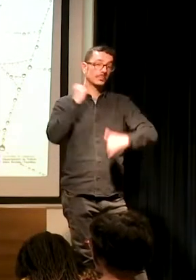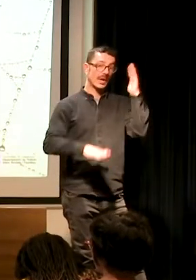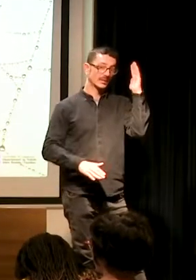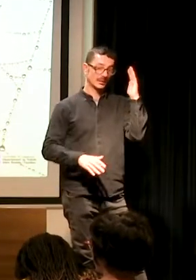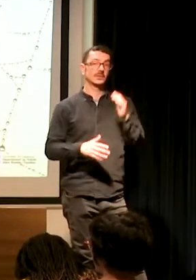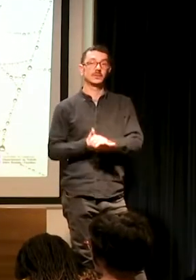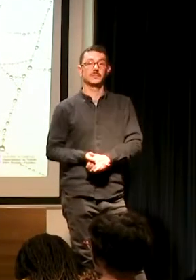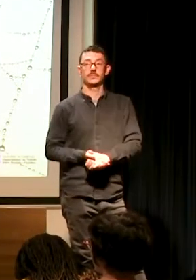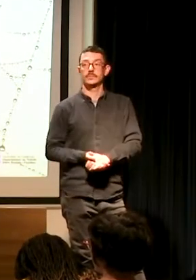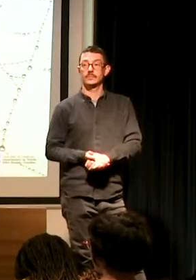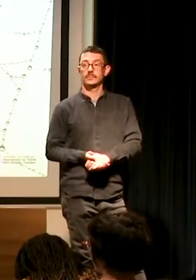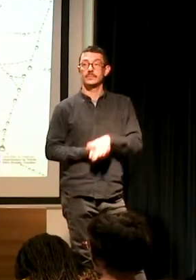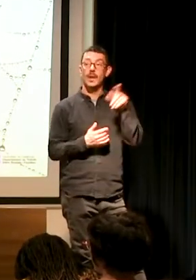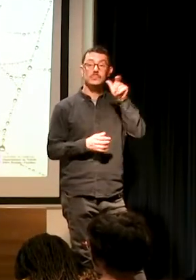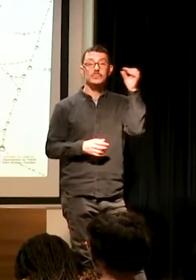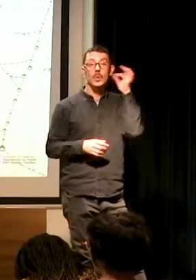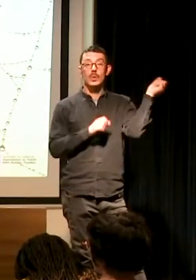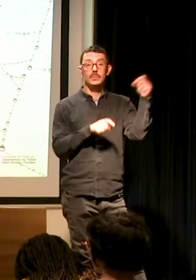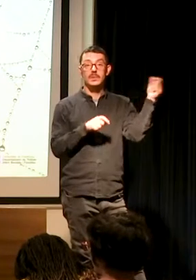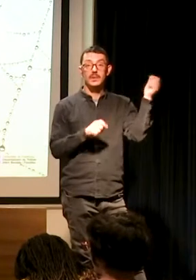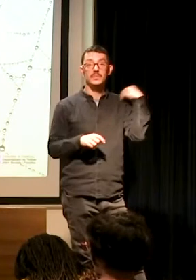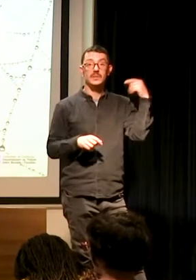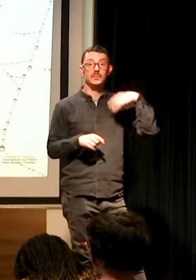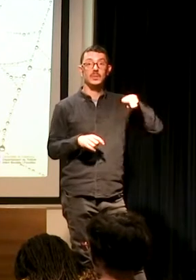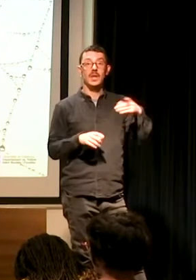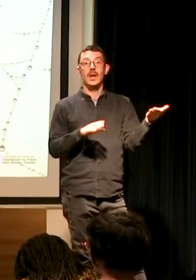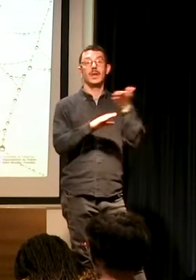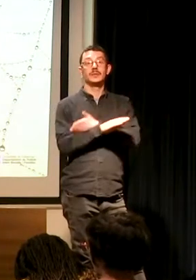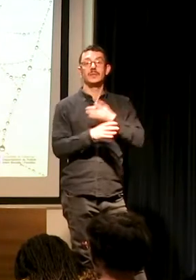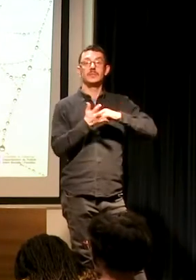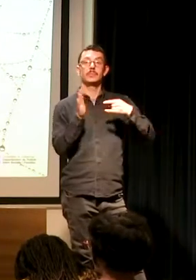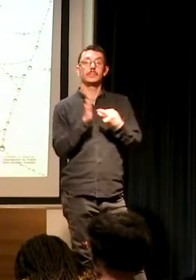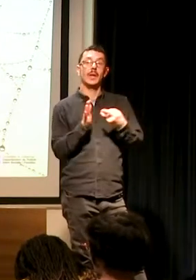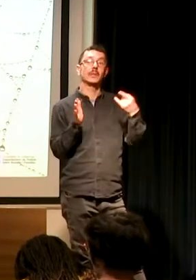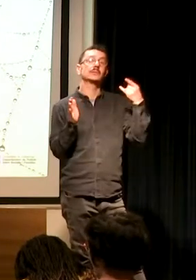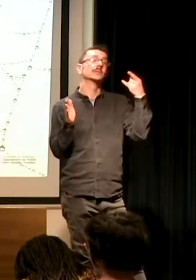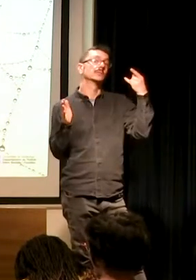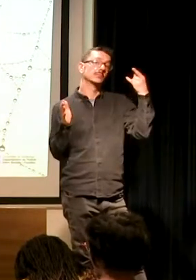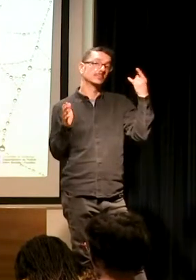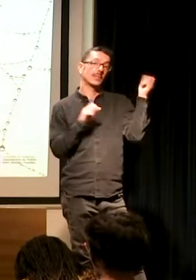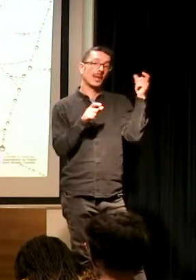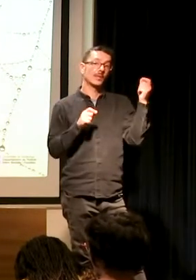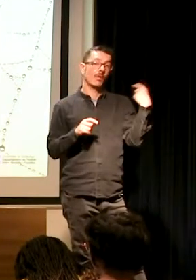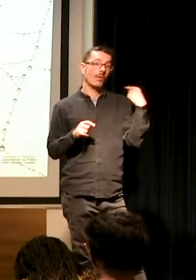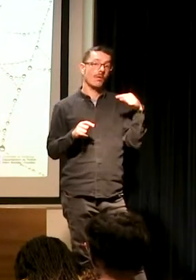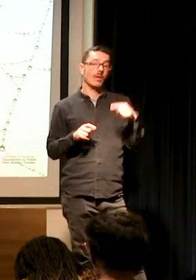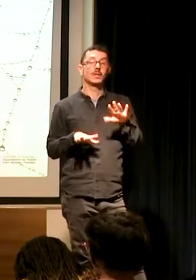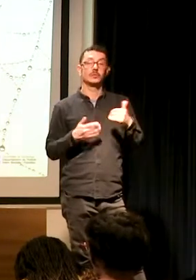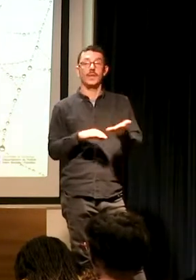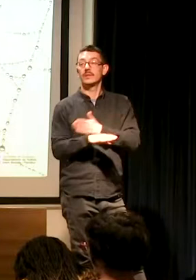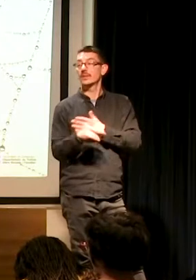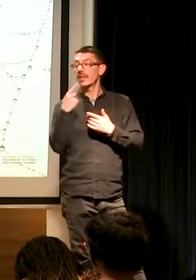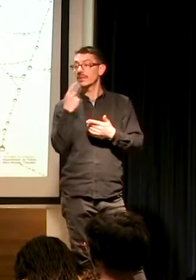exactamente, más del 52%, y que son mujeres que vienen con su propio plan de migrar, no todas vienen reagrupadas, ni mucho menos. Entonces, como bien tú decías,